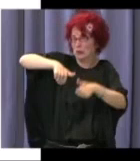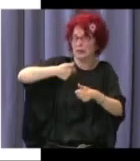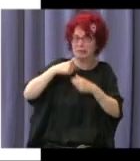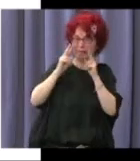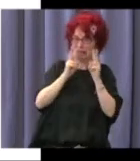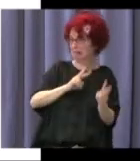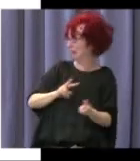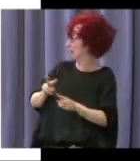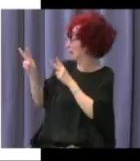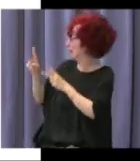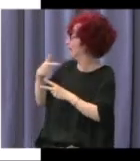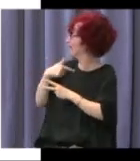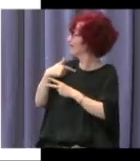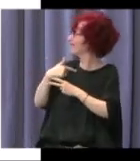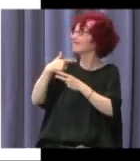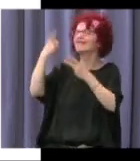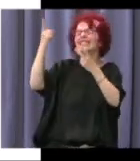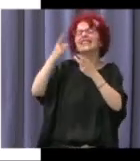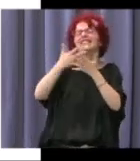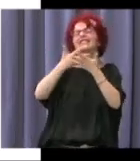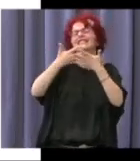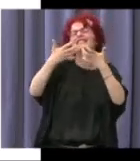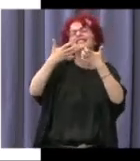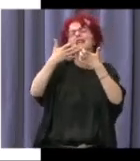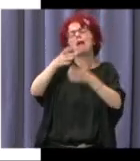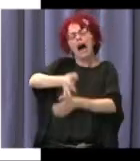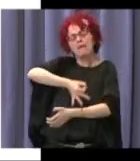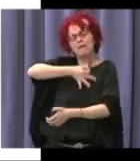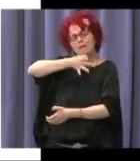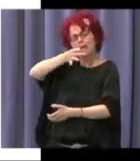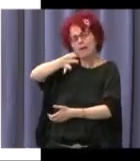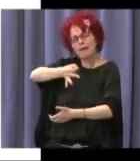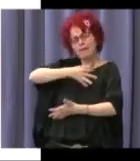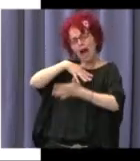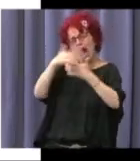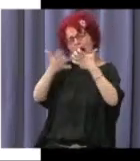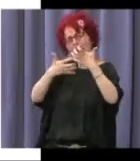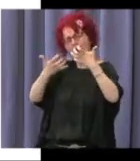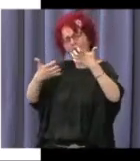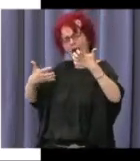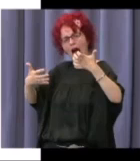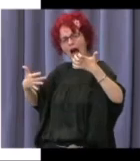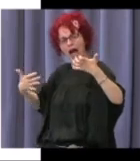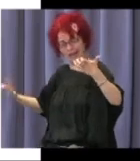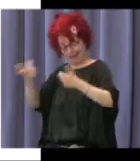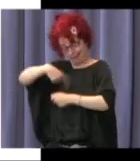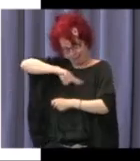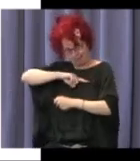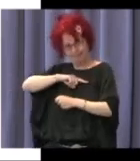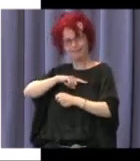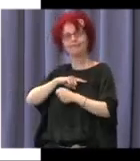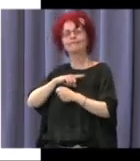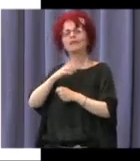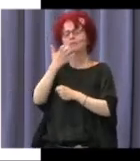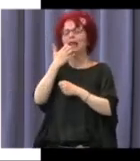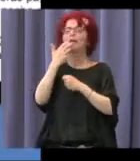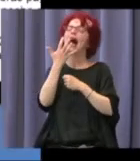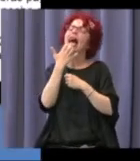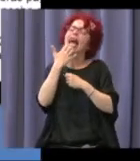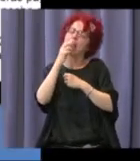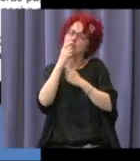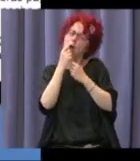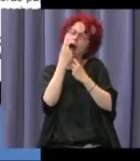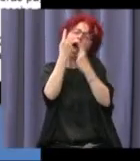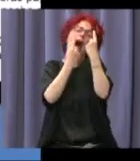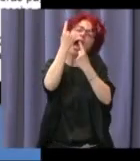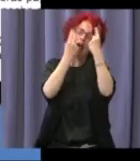rasgos sexistas del discurso, que aquí podíamos estar, pues, eso, muchas horas solo hablando de lo que son rasgos sexistas. Simplemente os voy a poner algunos ejemplos para que